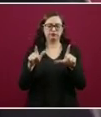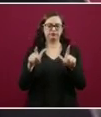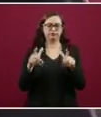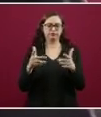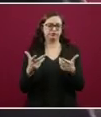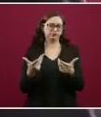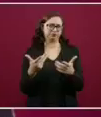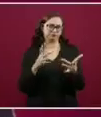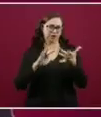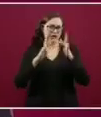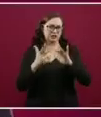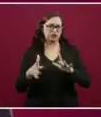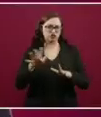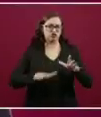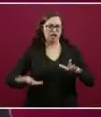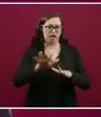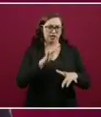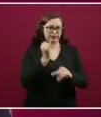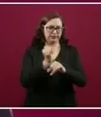las redes